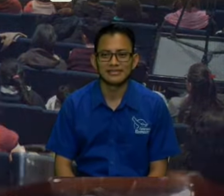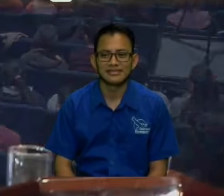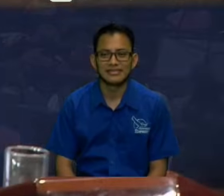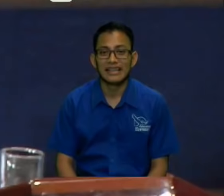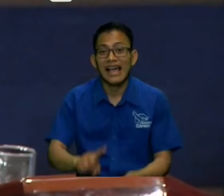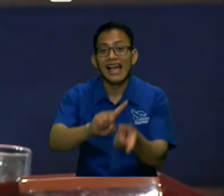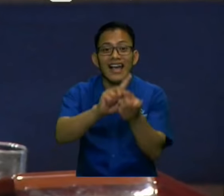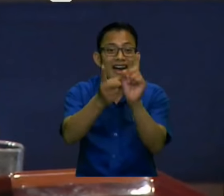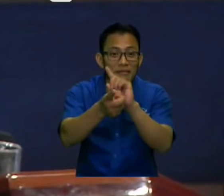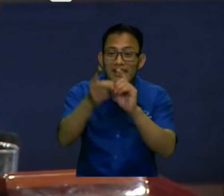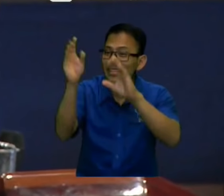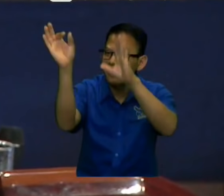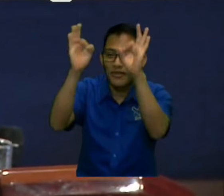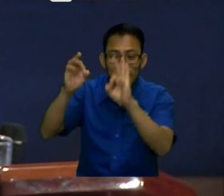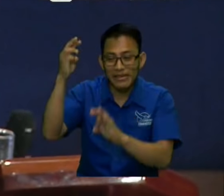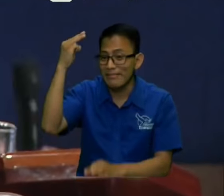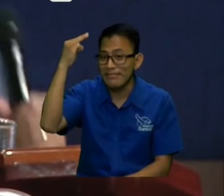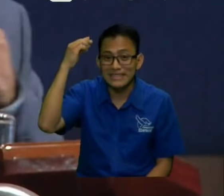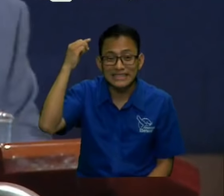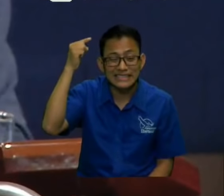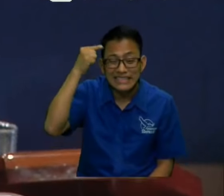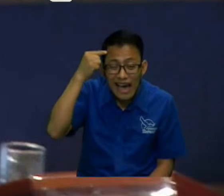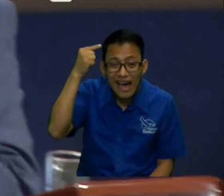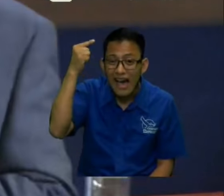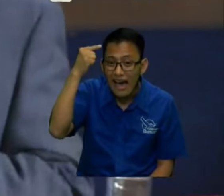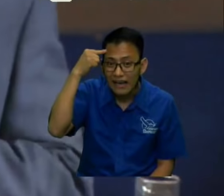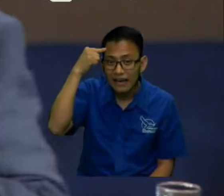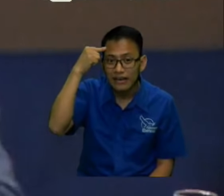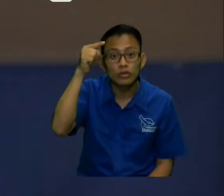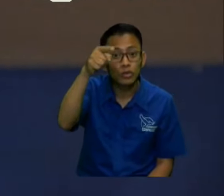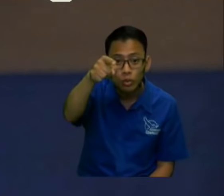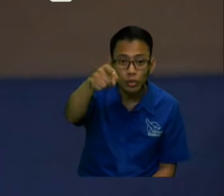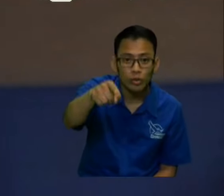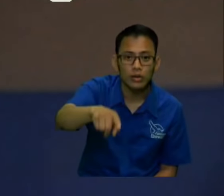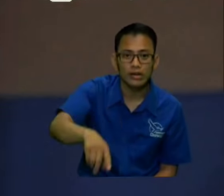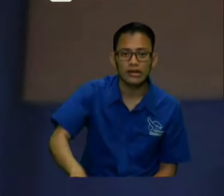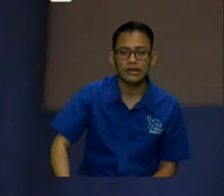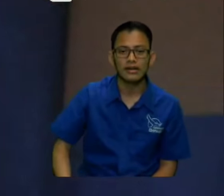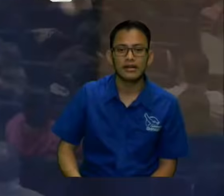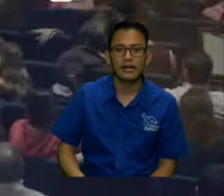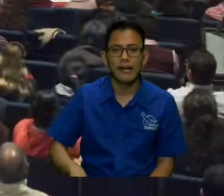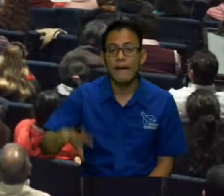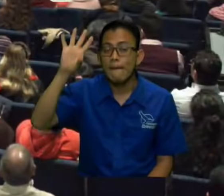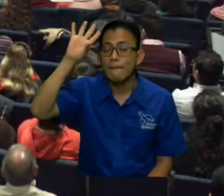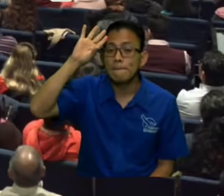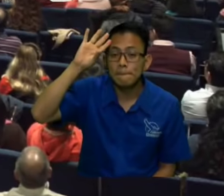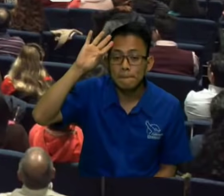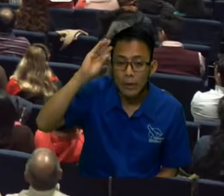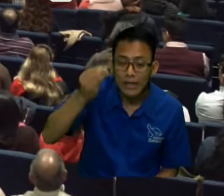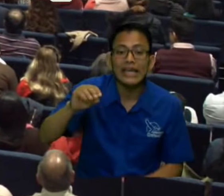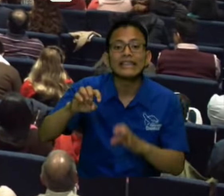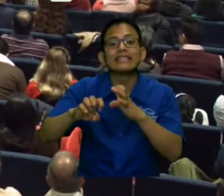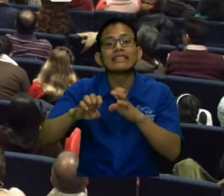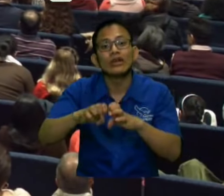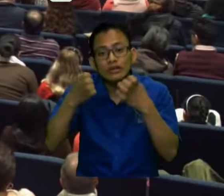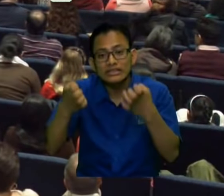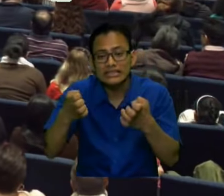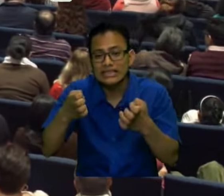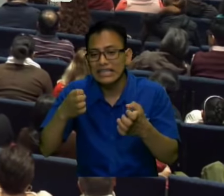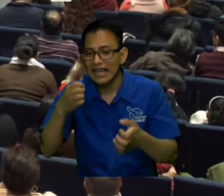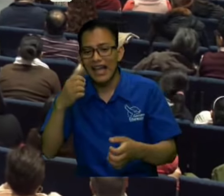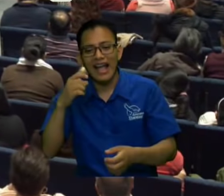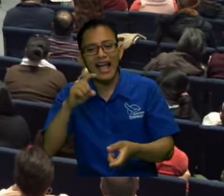Cambia tu manera de pensar. Cambia tu manera de pensar. Porque va a cambiar tu actitud ante la vida.